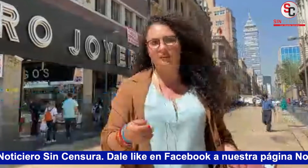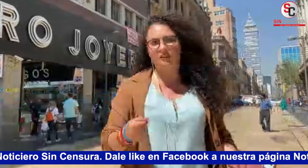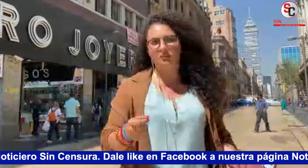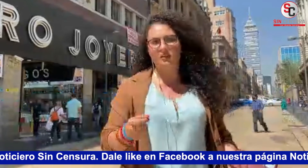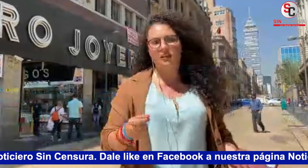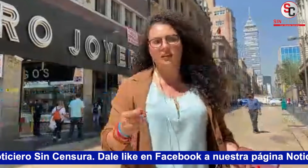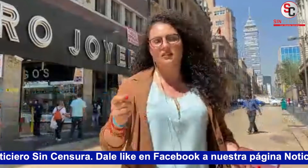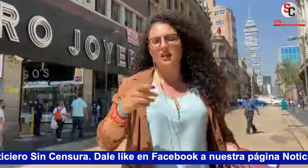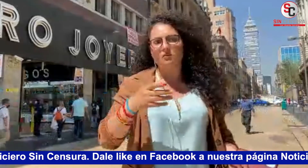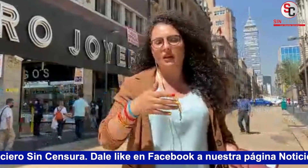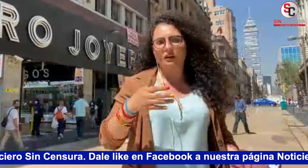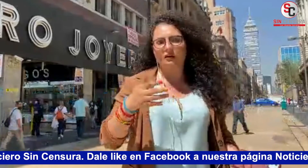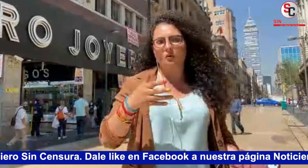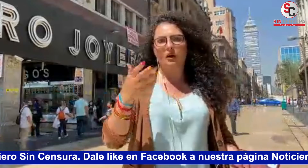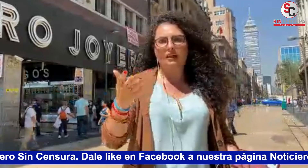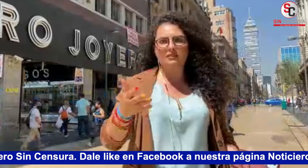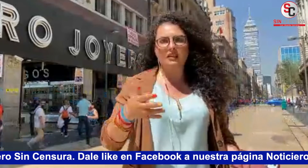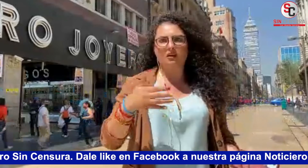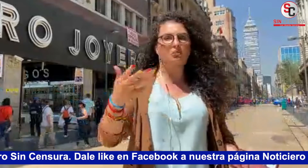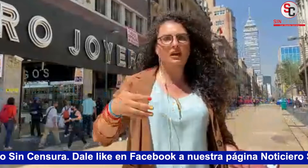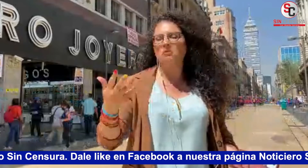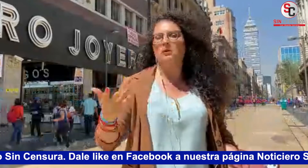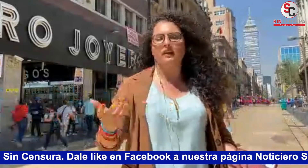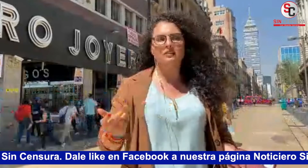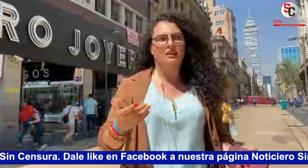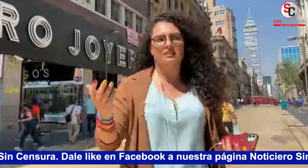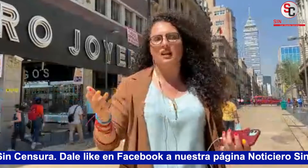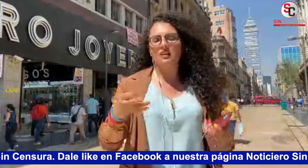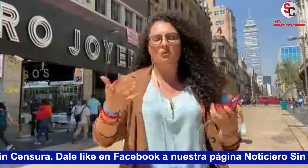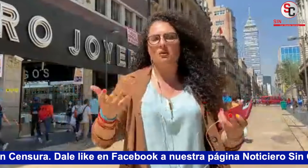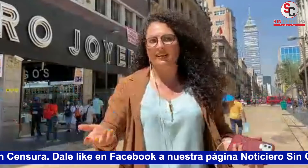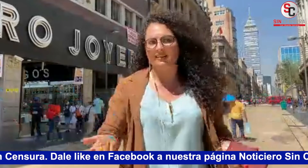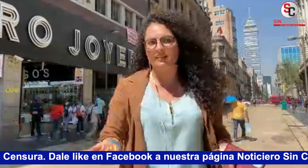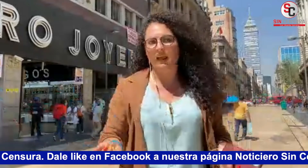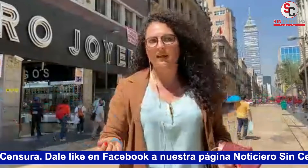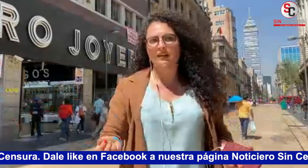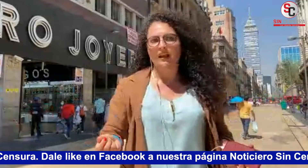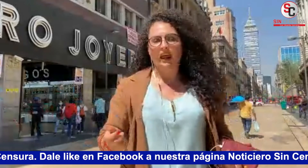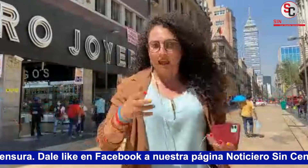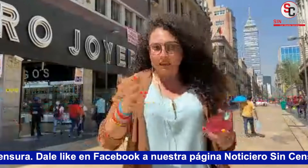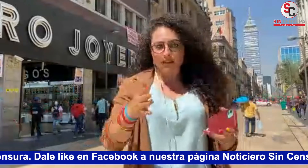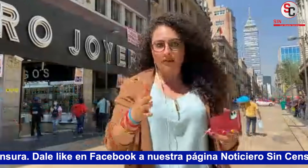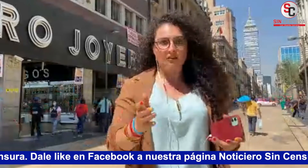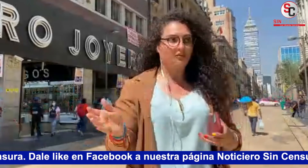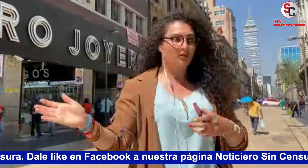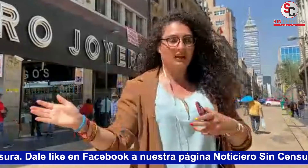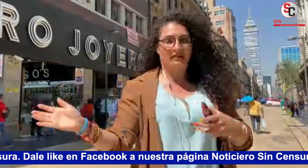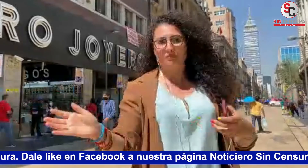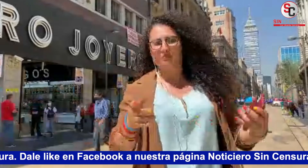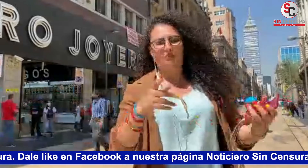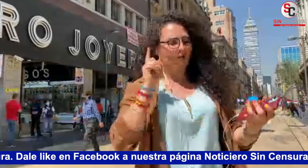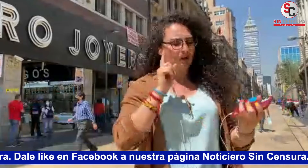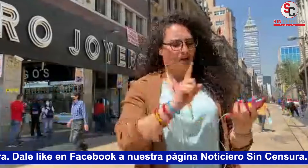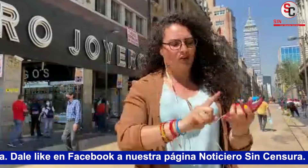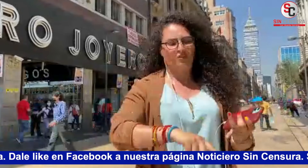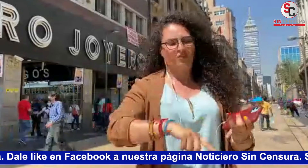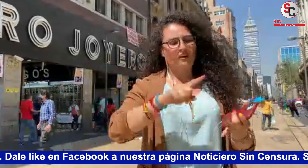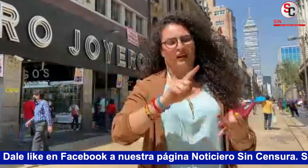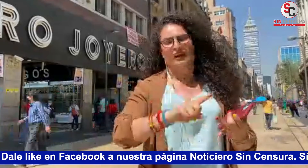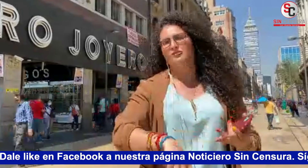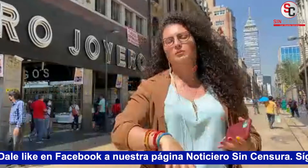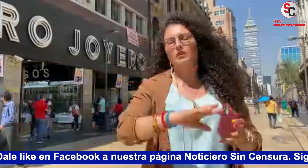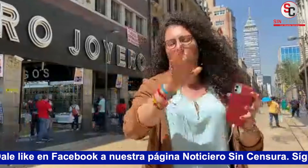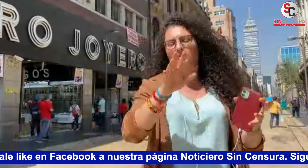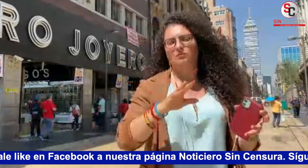coherencia tantito? Desayunar coherencia, comer coherencia y cenar coherencia. Y así como los Reforma,